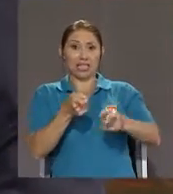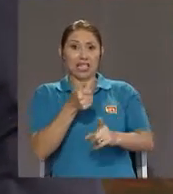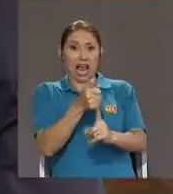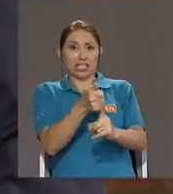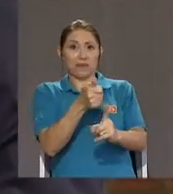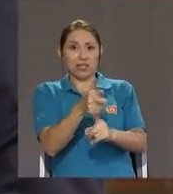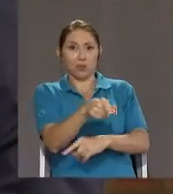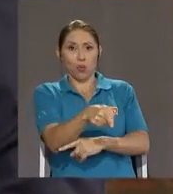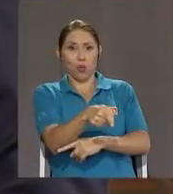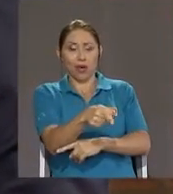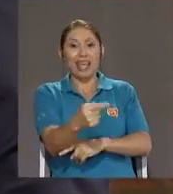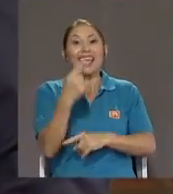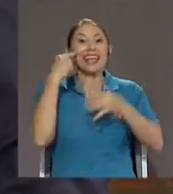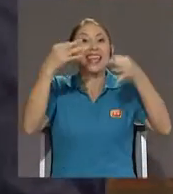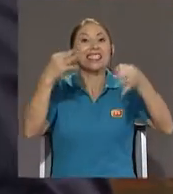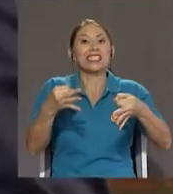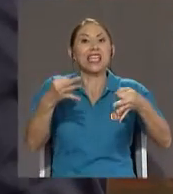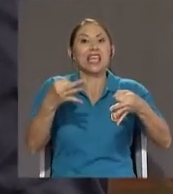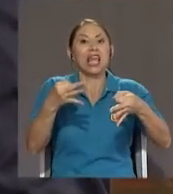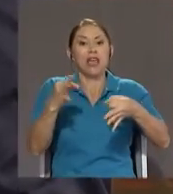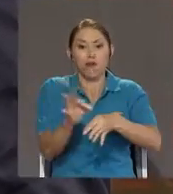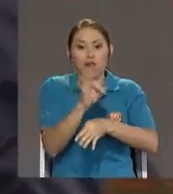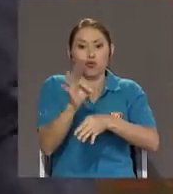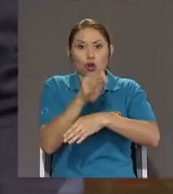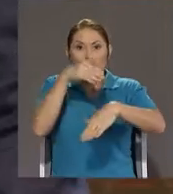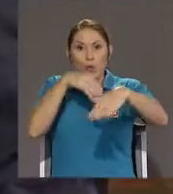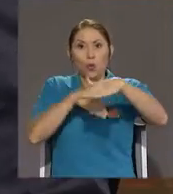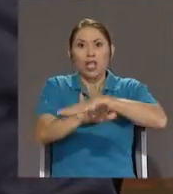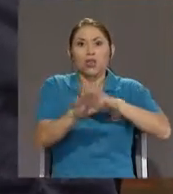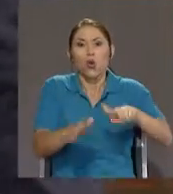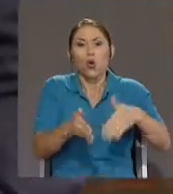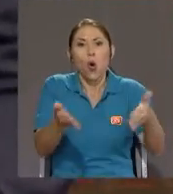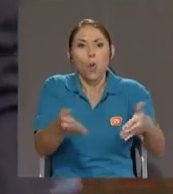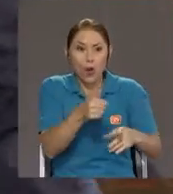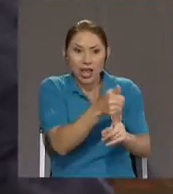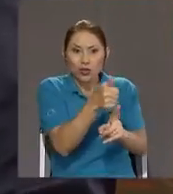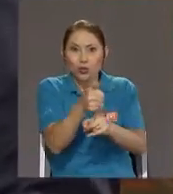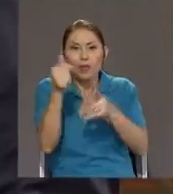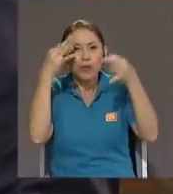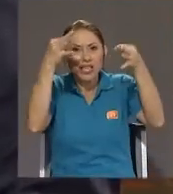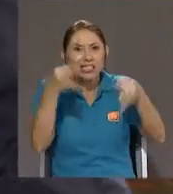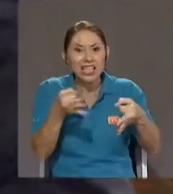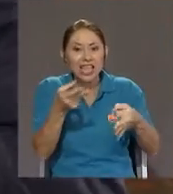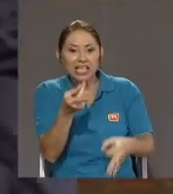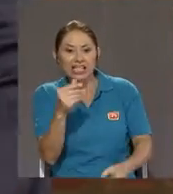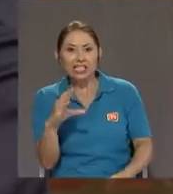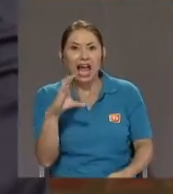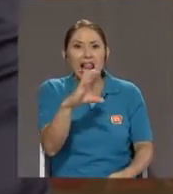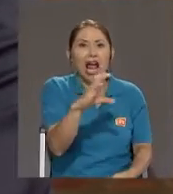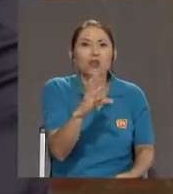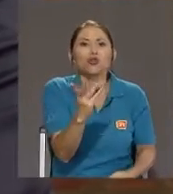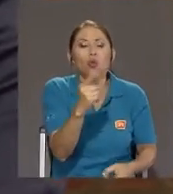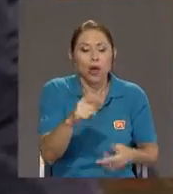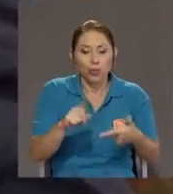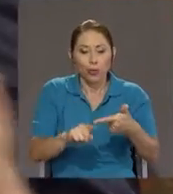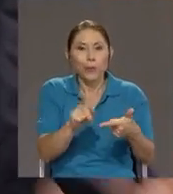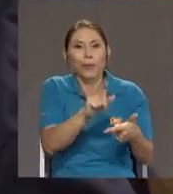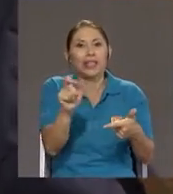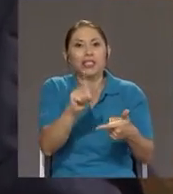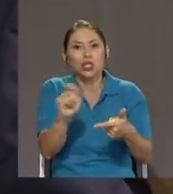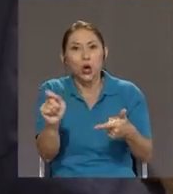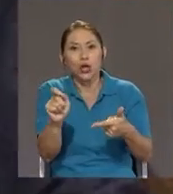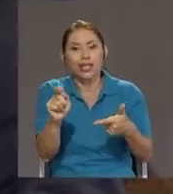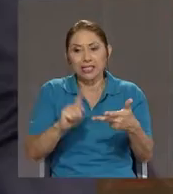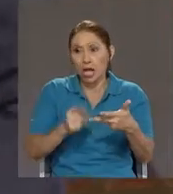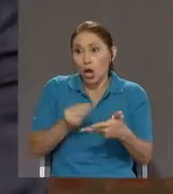que funcionar todas las cosas por dentro, decide cuáles son sus salarios, decide cuáles son sus pensiones, decide si compra edificios o